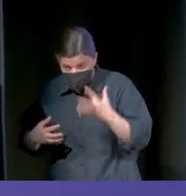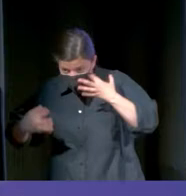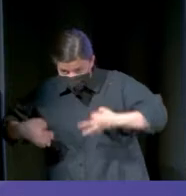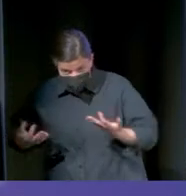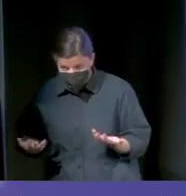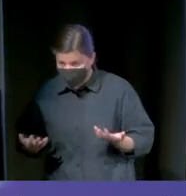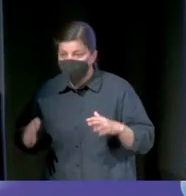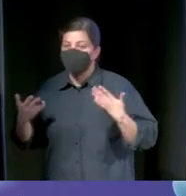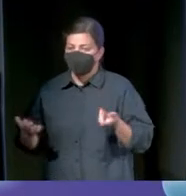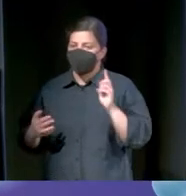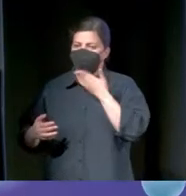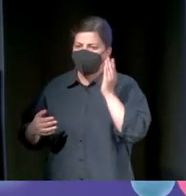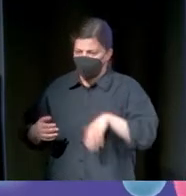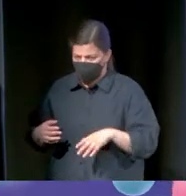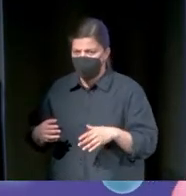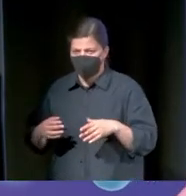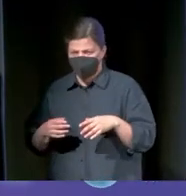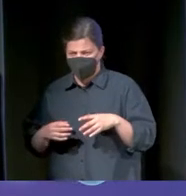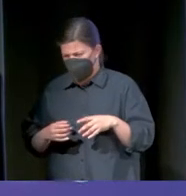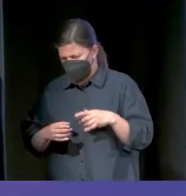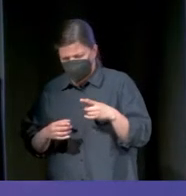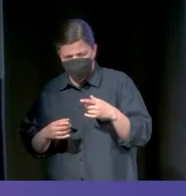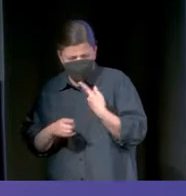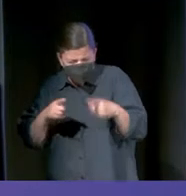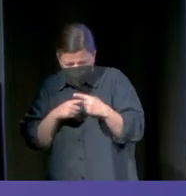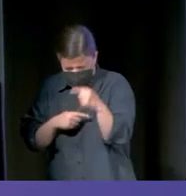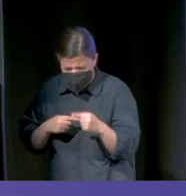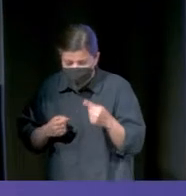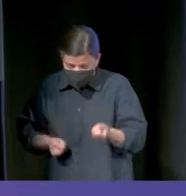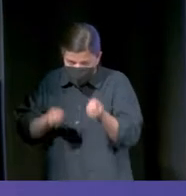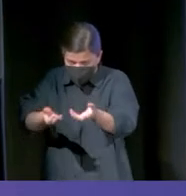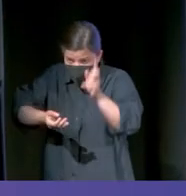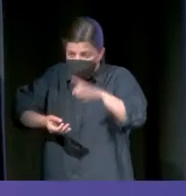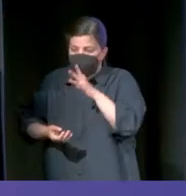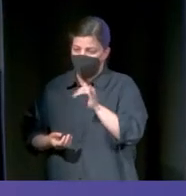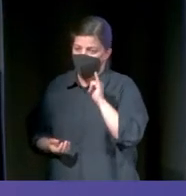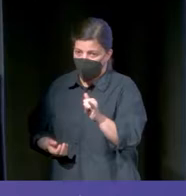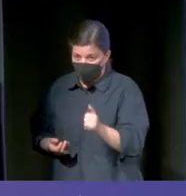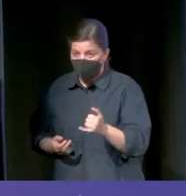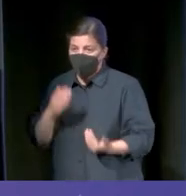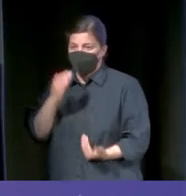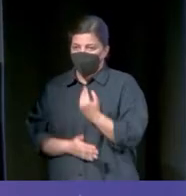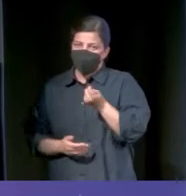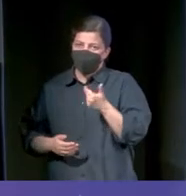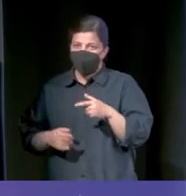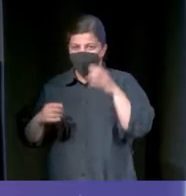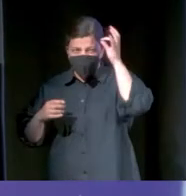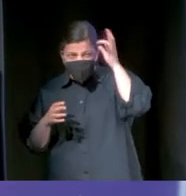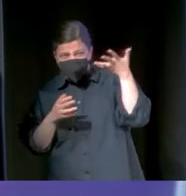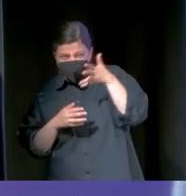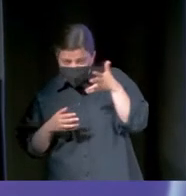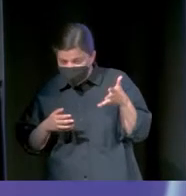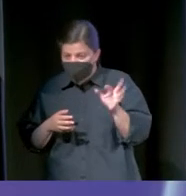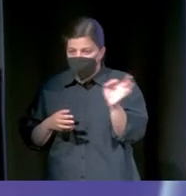pues también para mostrar la miseria sabes que la hay pues hay un día que te levantas un poco con el pelo tal y